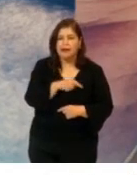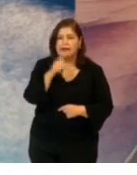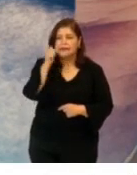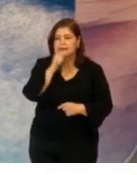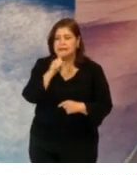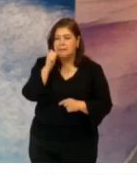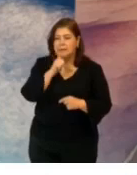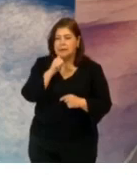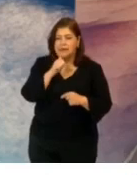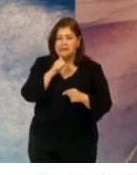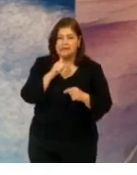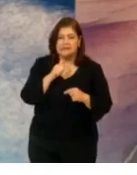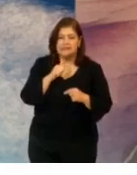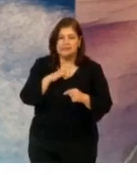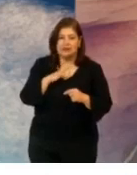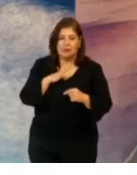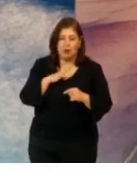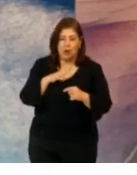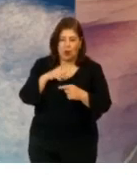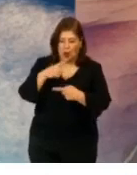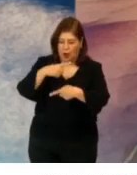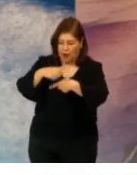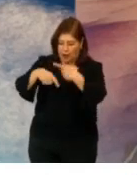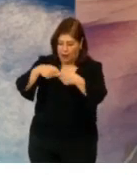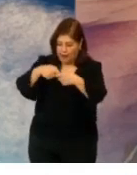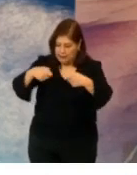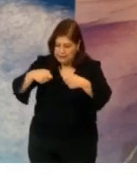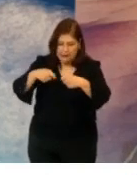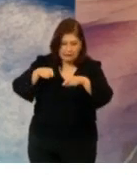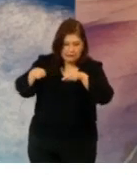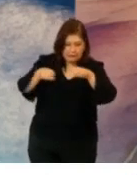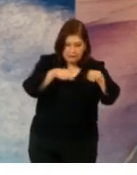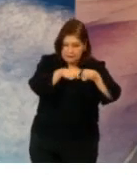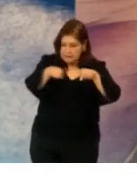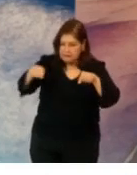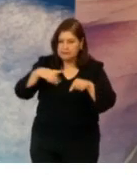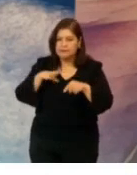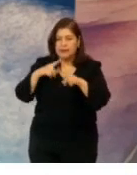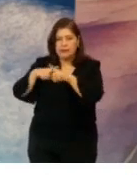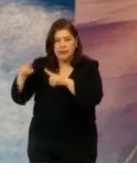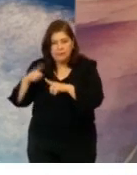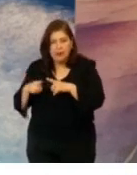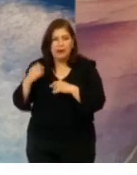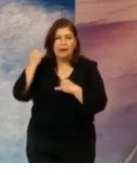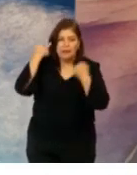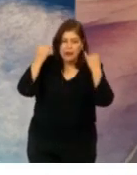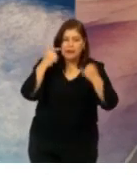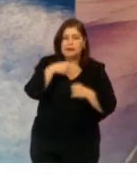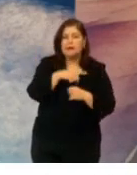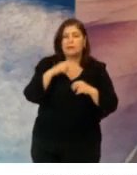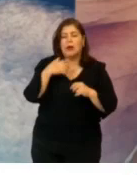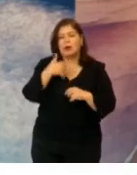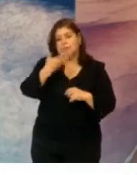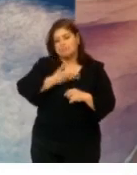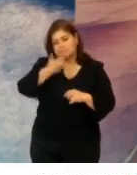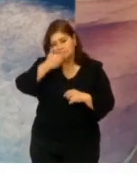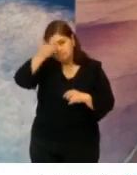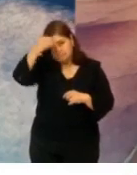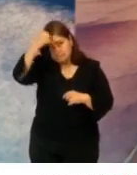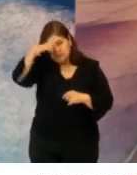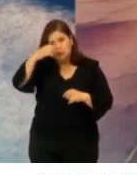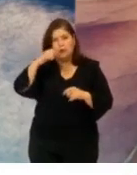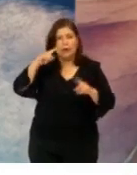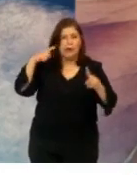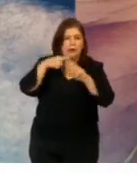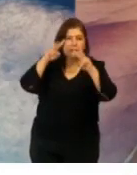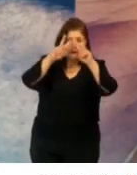anudar actores, instituciones, lógicas muy diversas. Es un experto en temas de comunicación, en órganos de